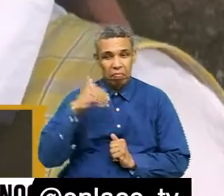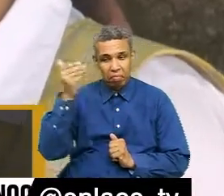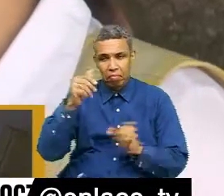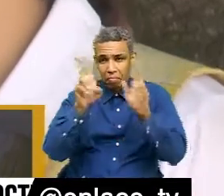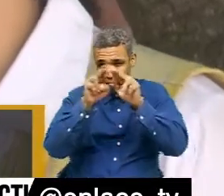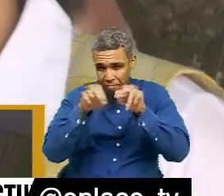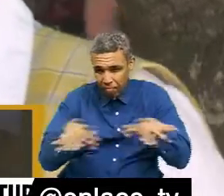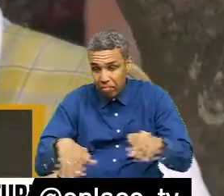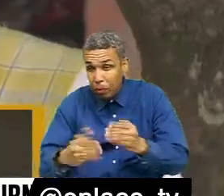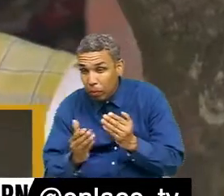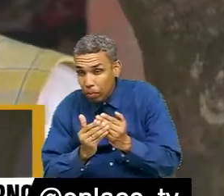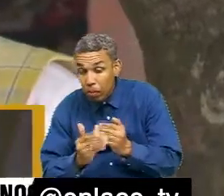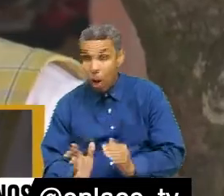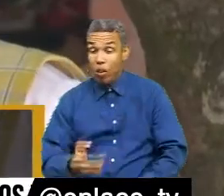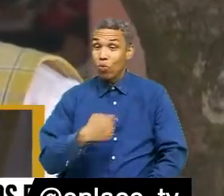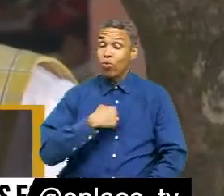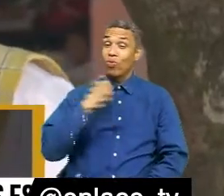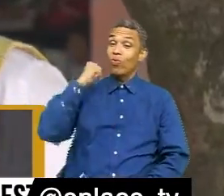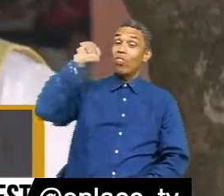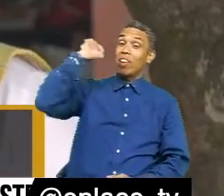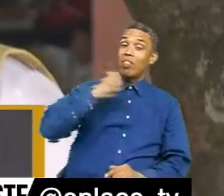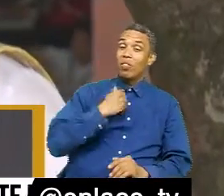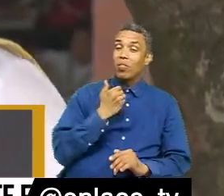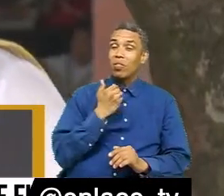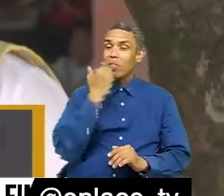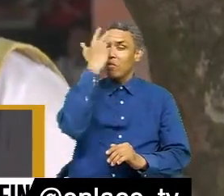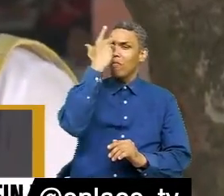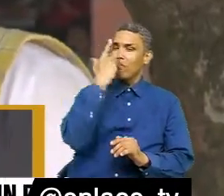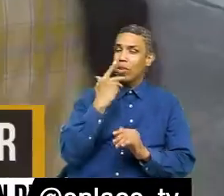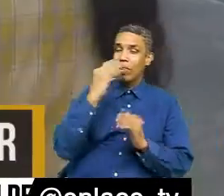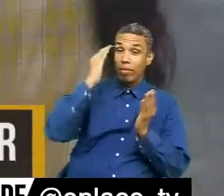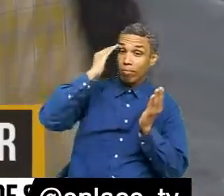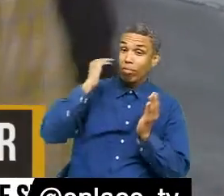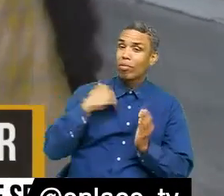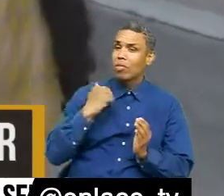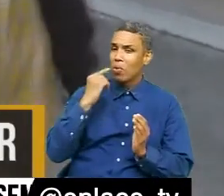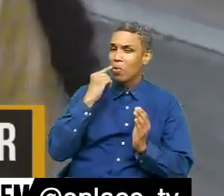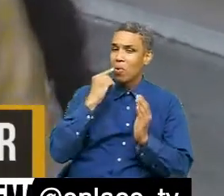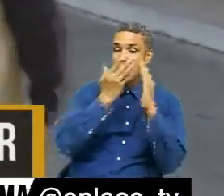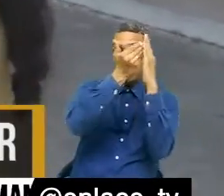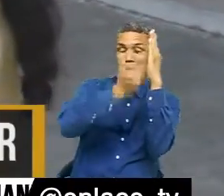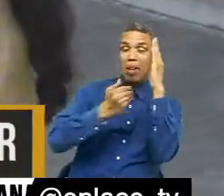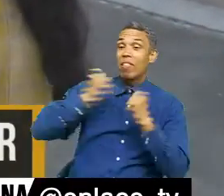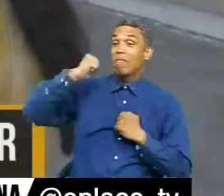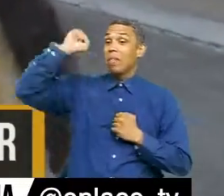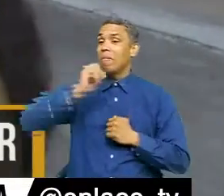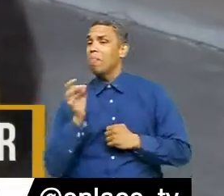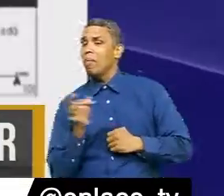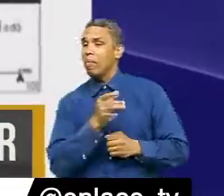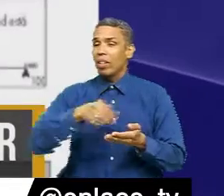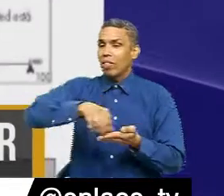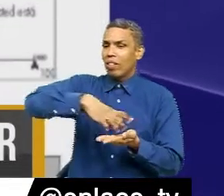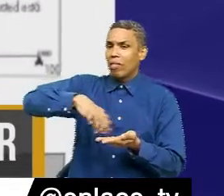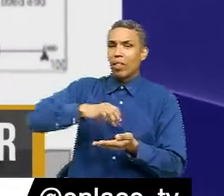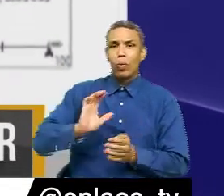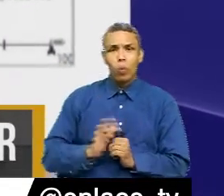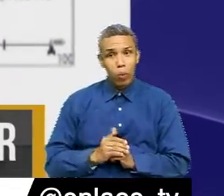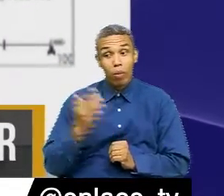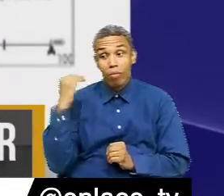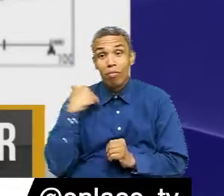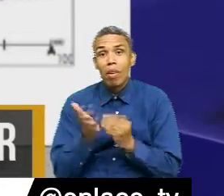bastante, porque es un logro bastante grande y pues estoy orgullosa de eso. El pasado 22 de octubre conoció la noticia de que hoy no solo